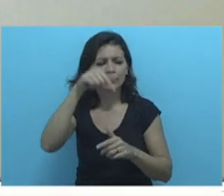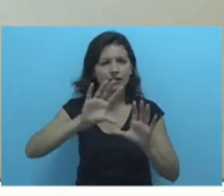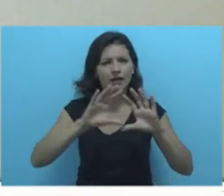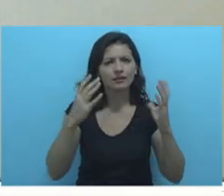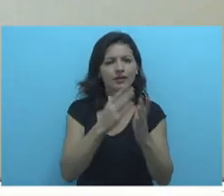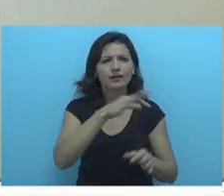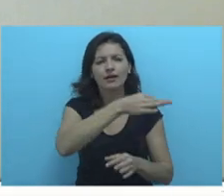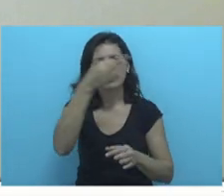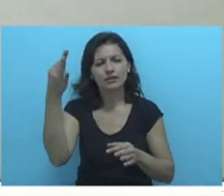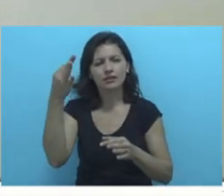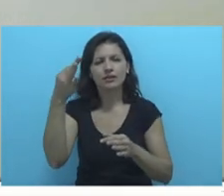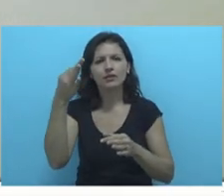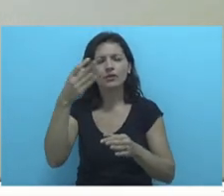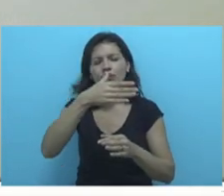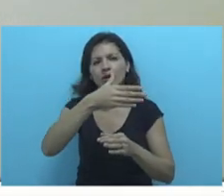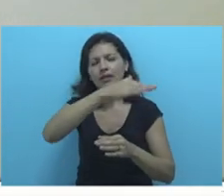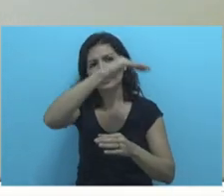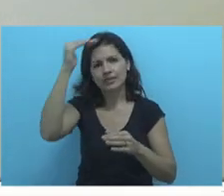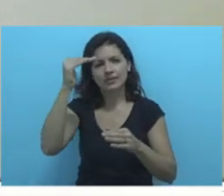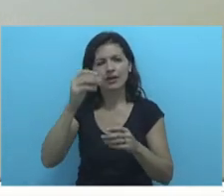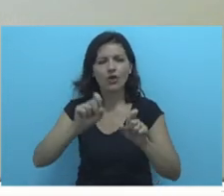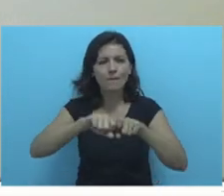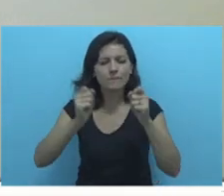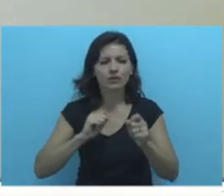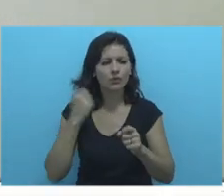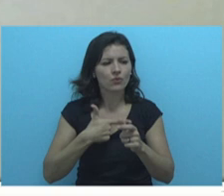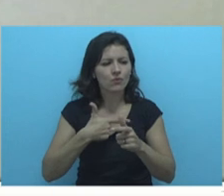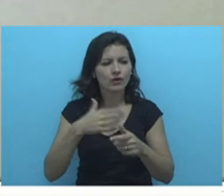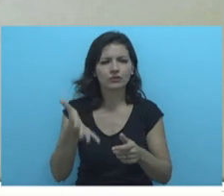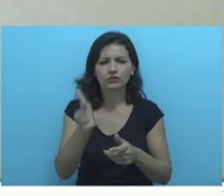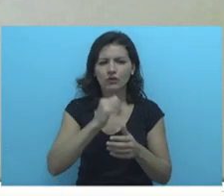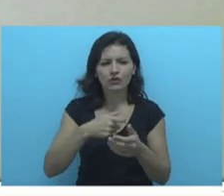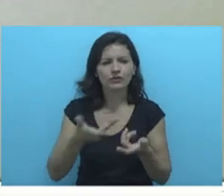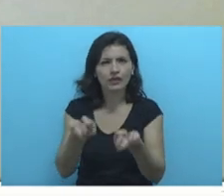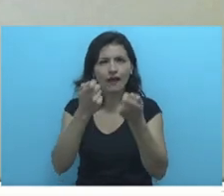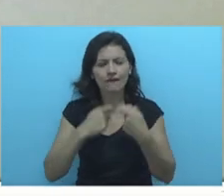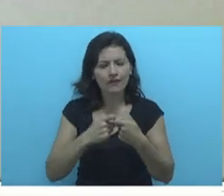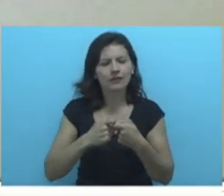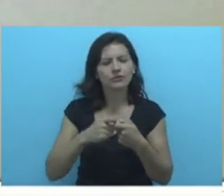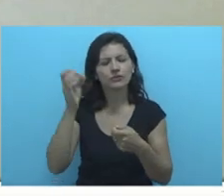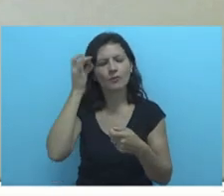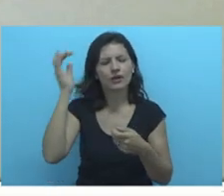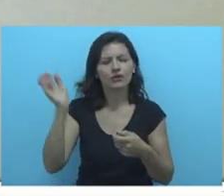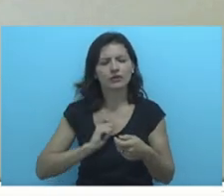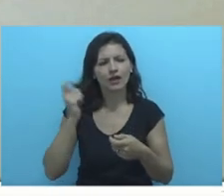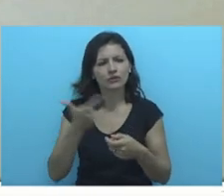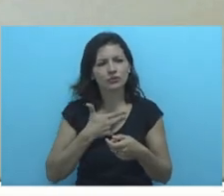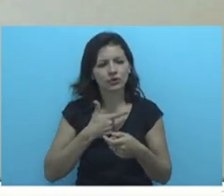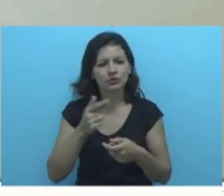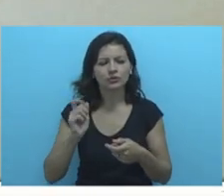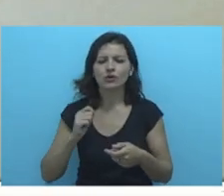en el cielo. Danos hoy nuestro pan de cada día, perdona nuestras ofensas, como también nosotros perdonamos a los que nos